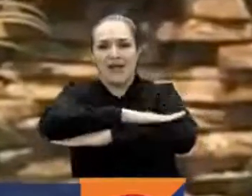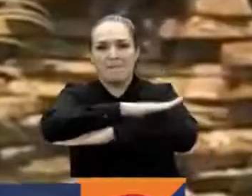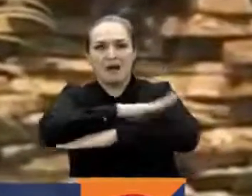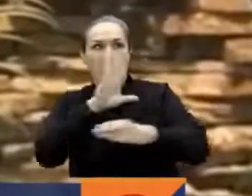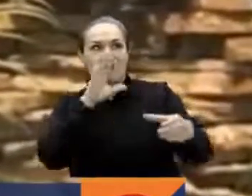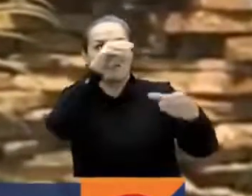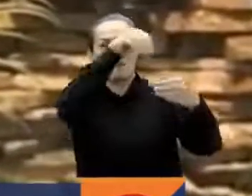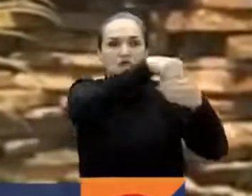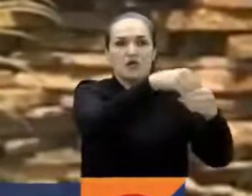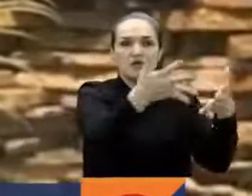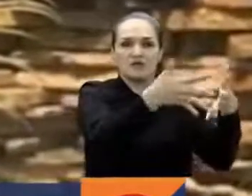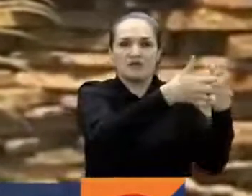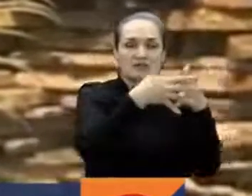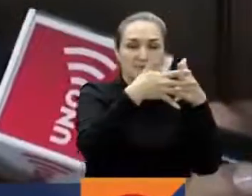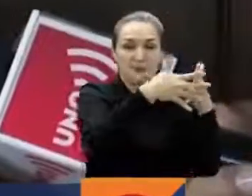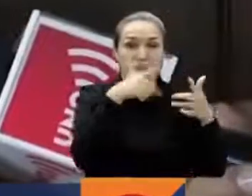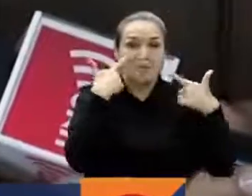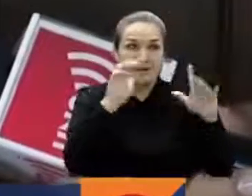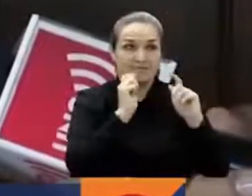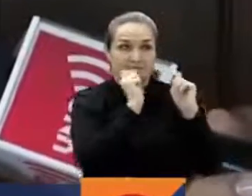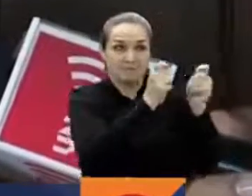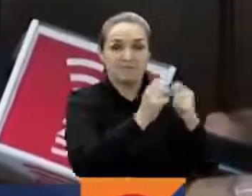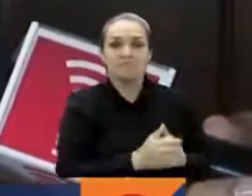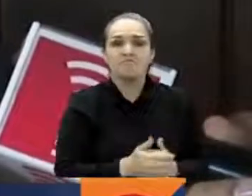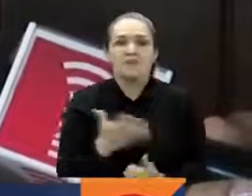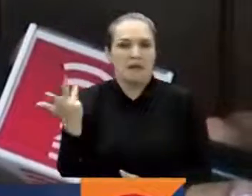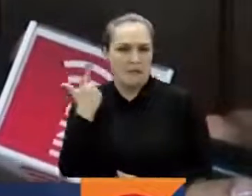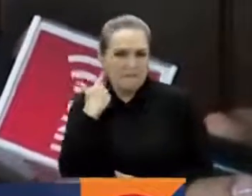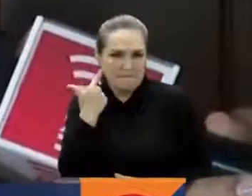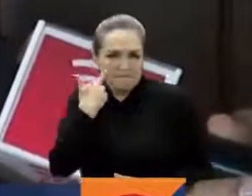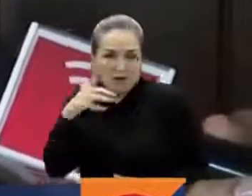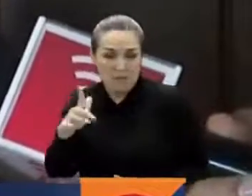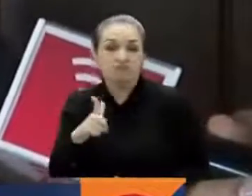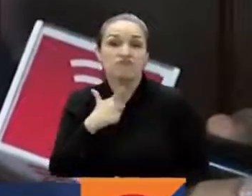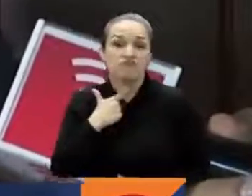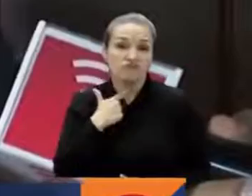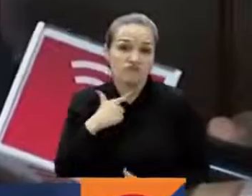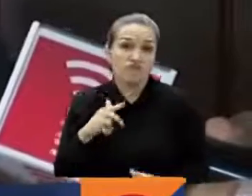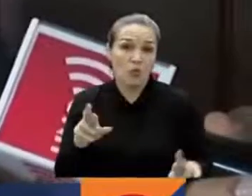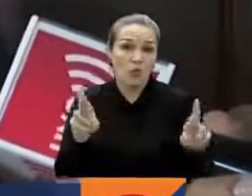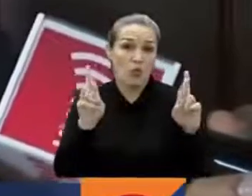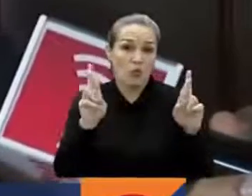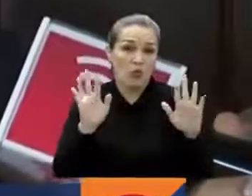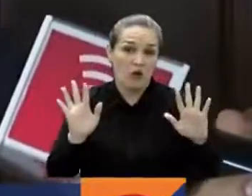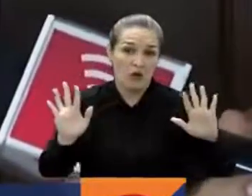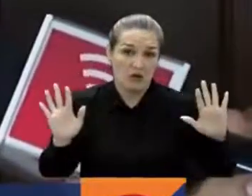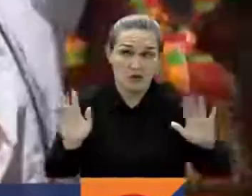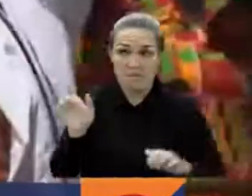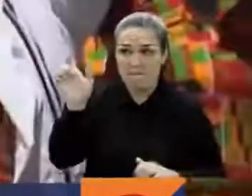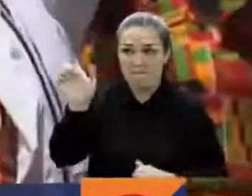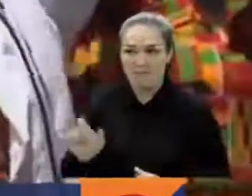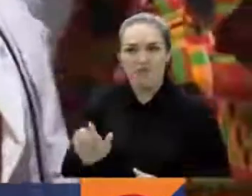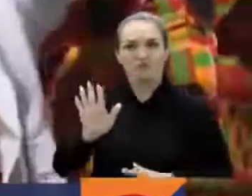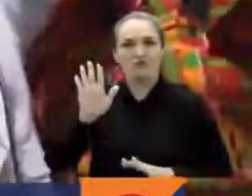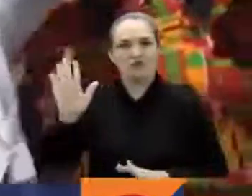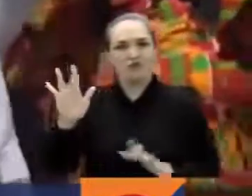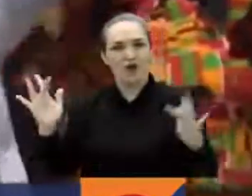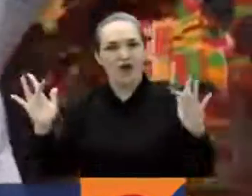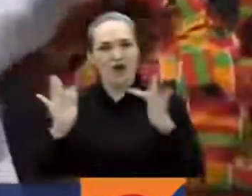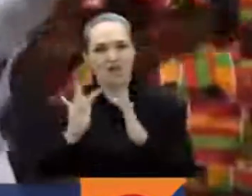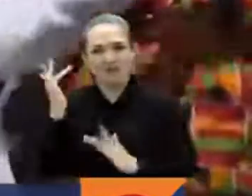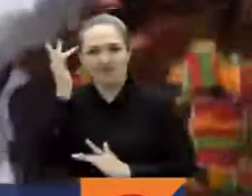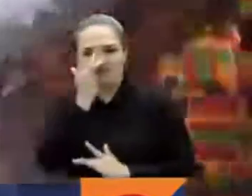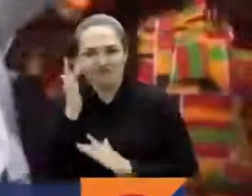Colombia en Estados Unidos. Sí sé que suena para ese cargo y nos gustaría mucho una persona raizal en ese cargo. Sobre la